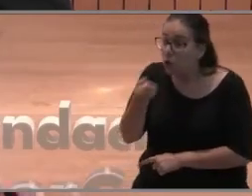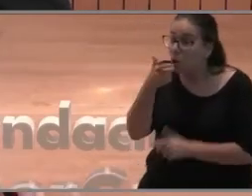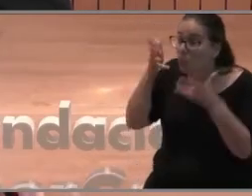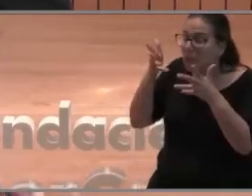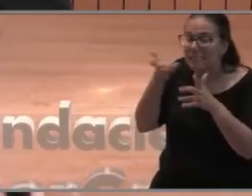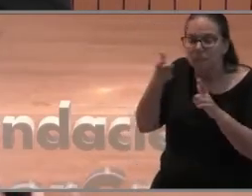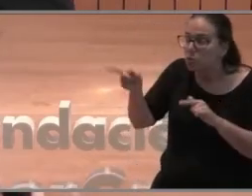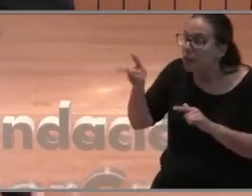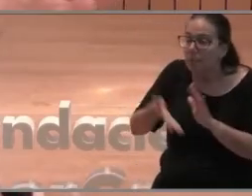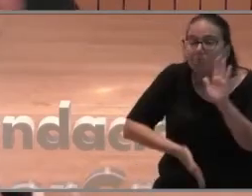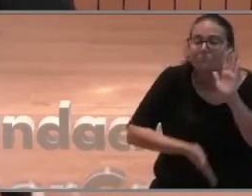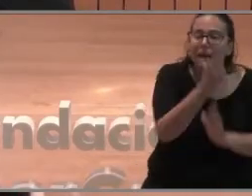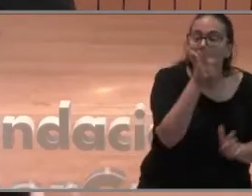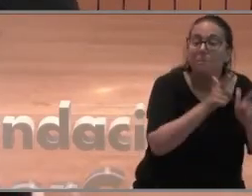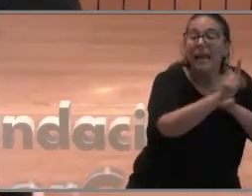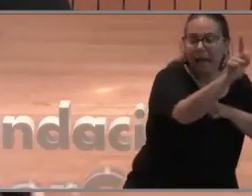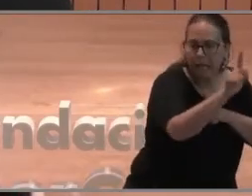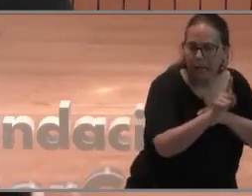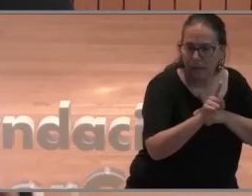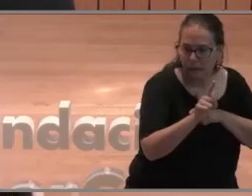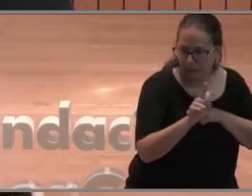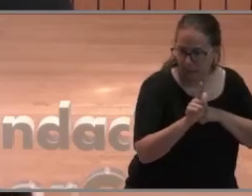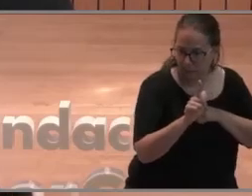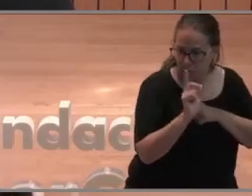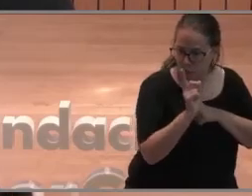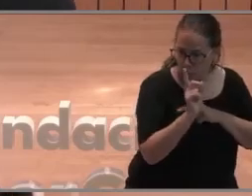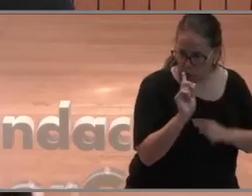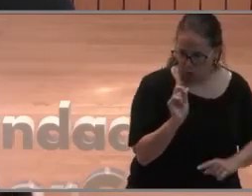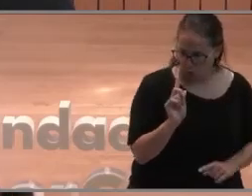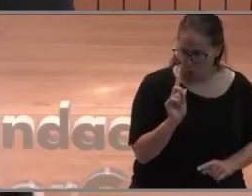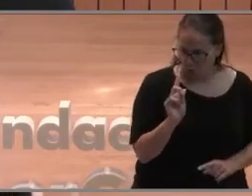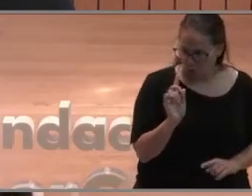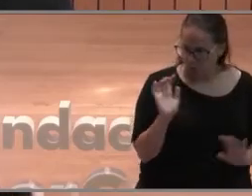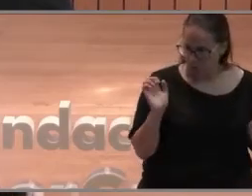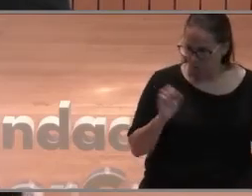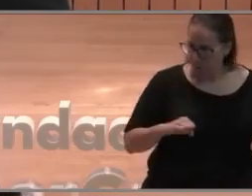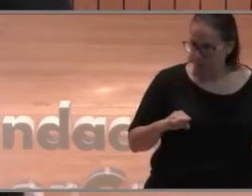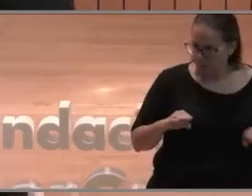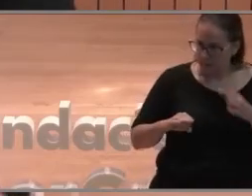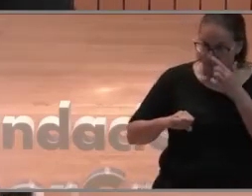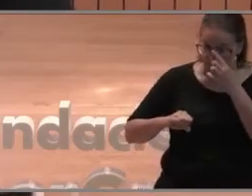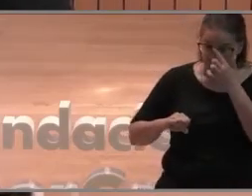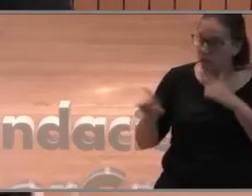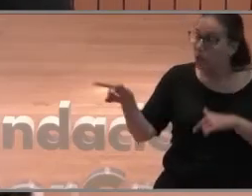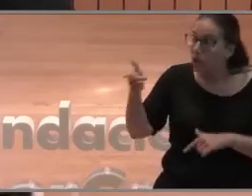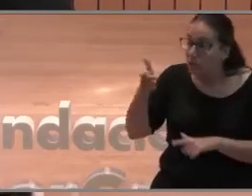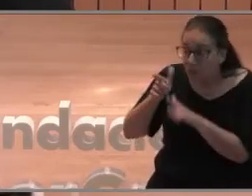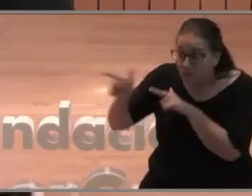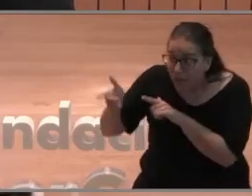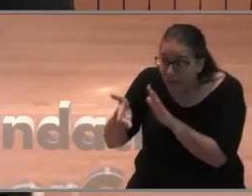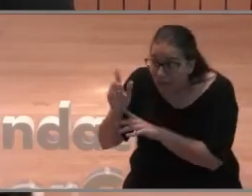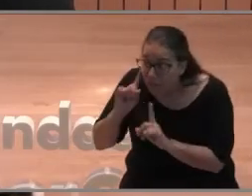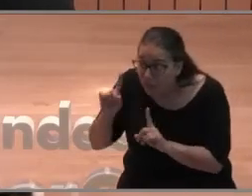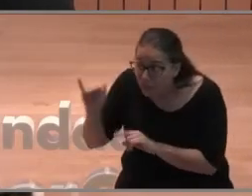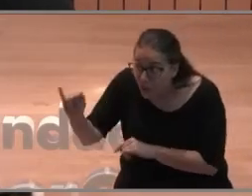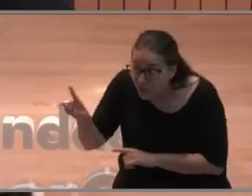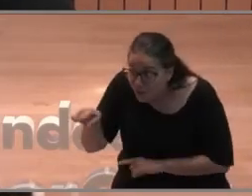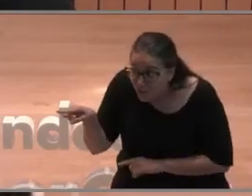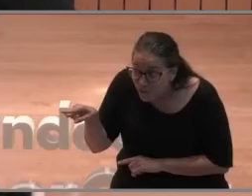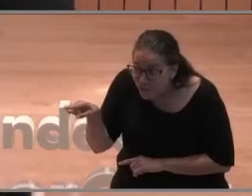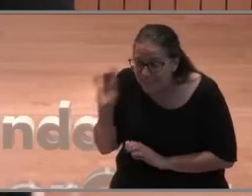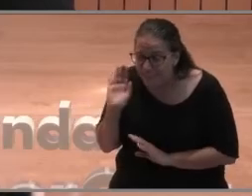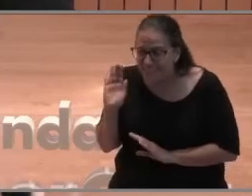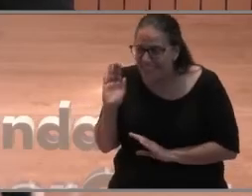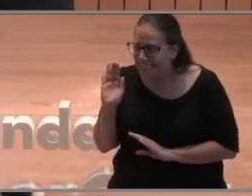se va de viaje por ahí, no sé. ¿Tiene algún viaje previsto o no? ¿Tiene algún